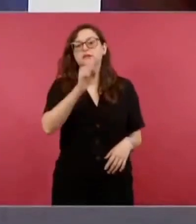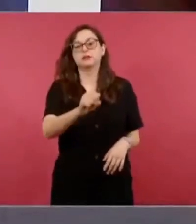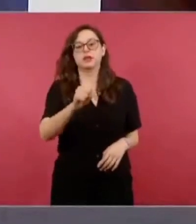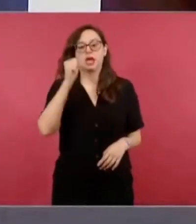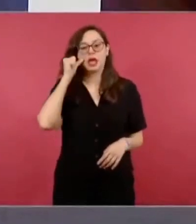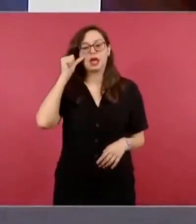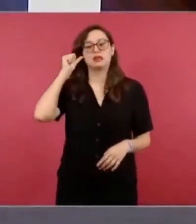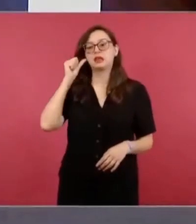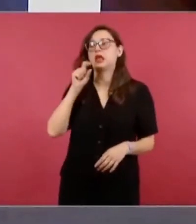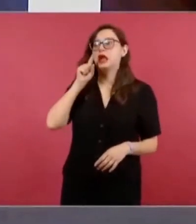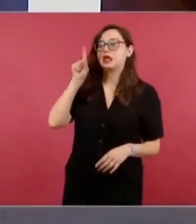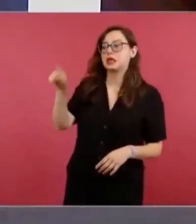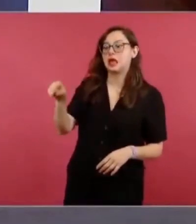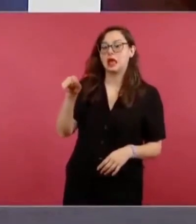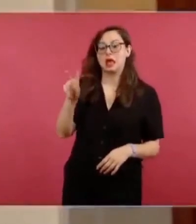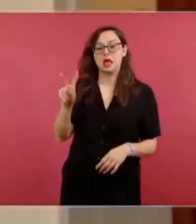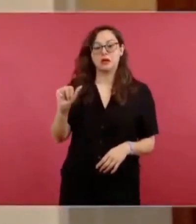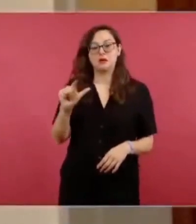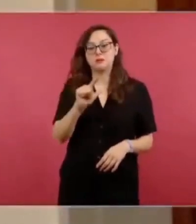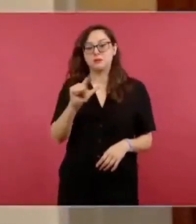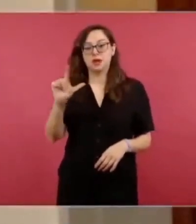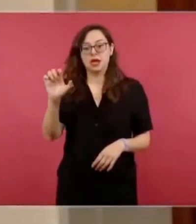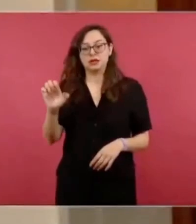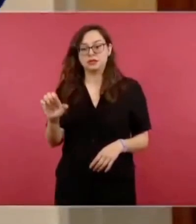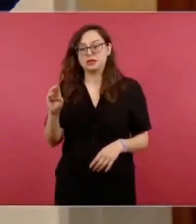Acudimos pronto, pero era